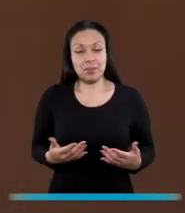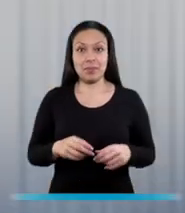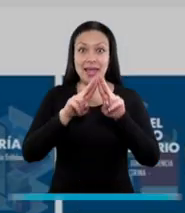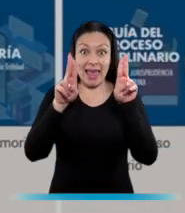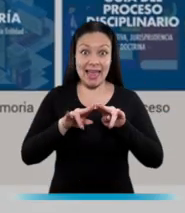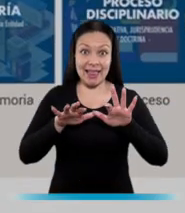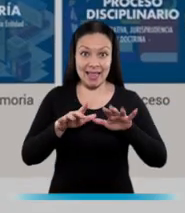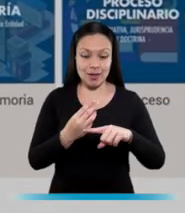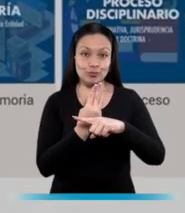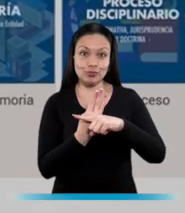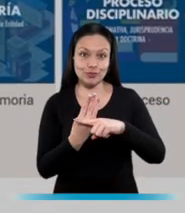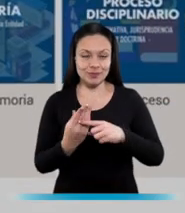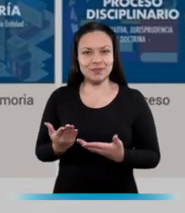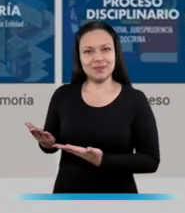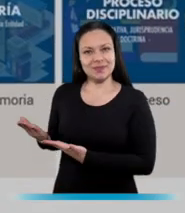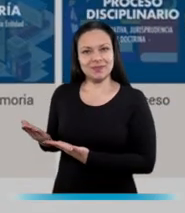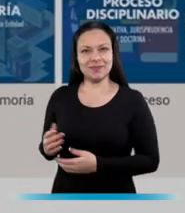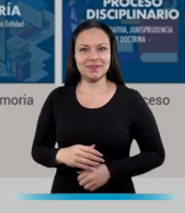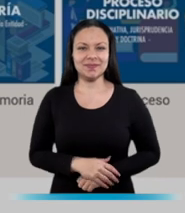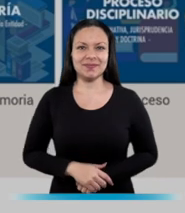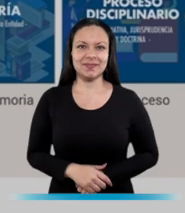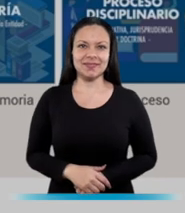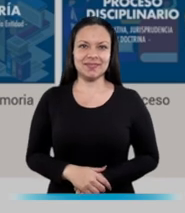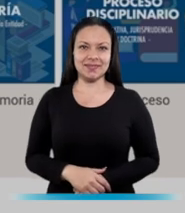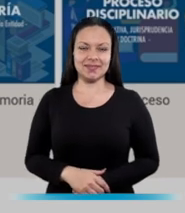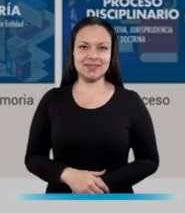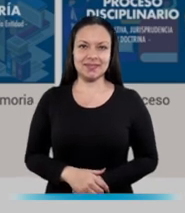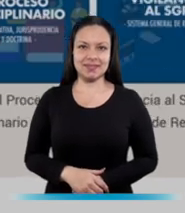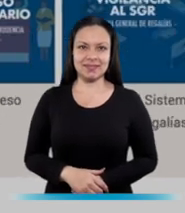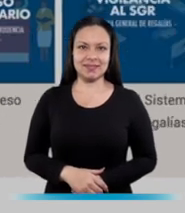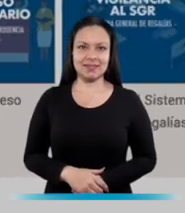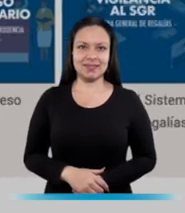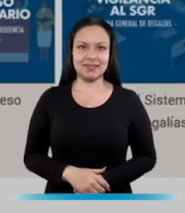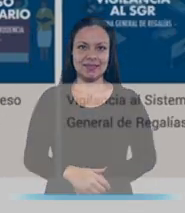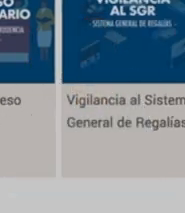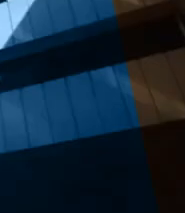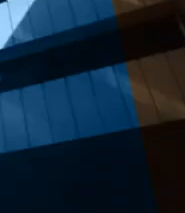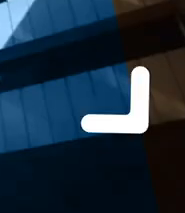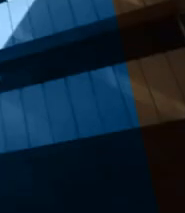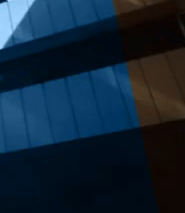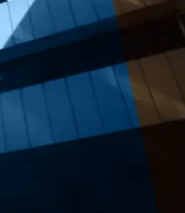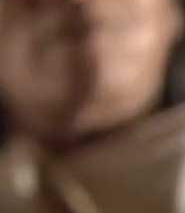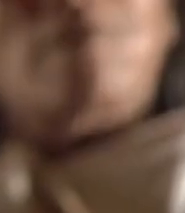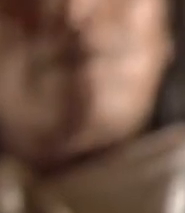018-940-808 o en nuestra sede electrónica en www.procuraduría.gov.co.